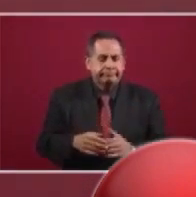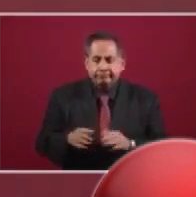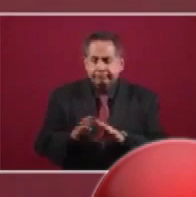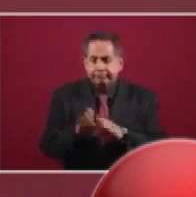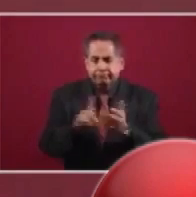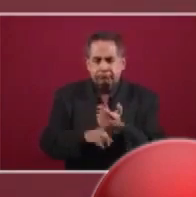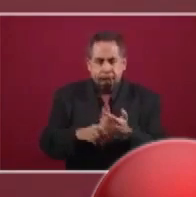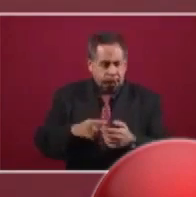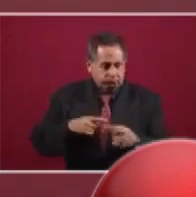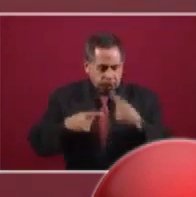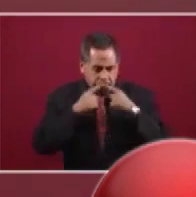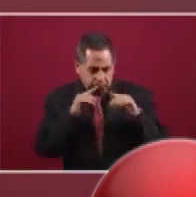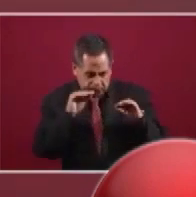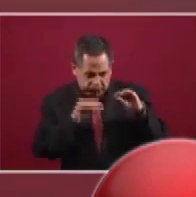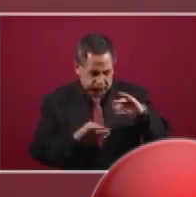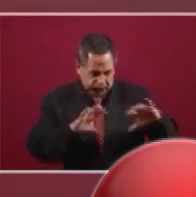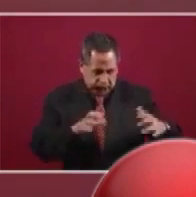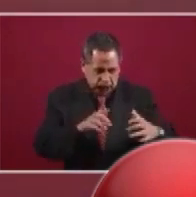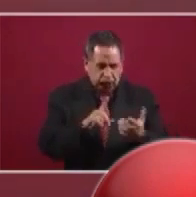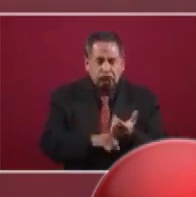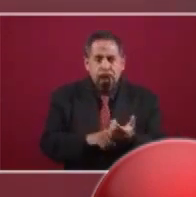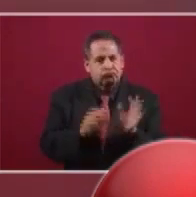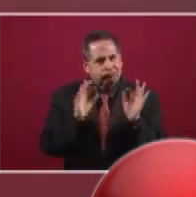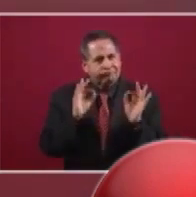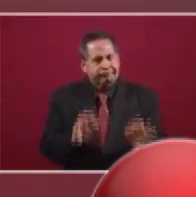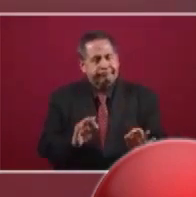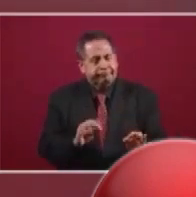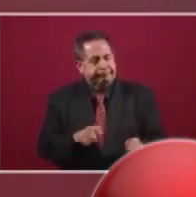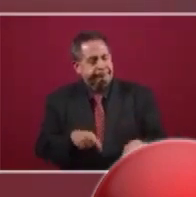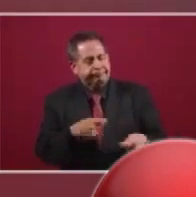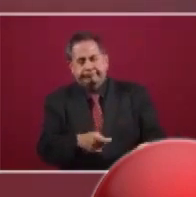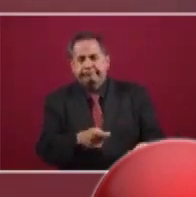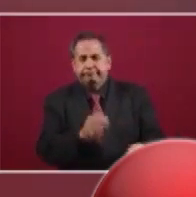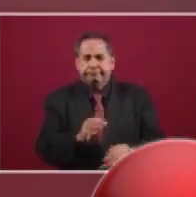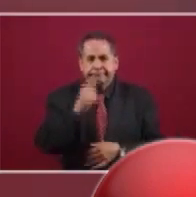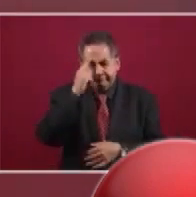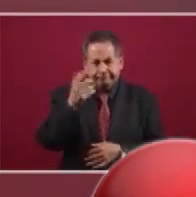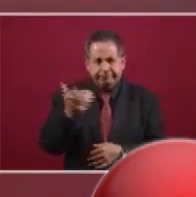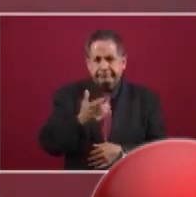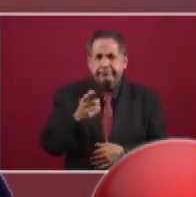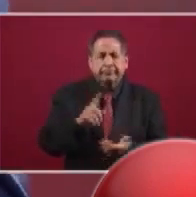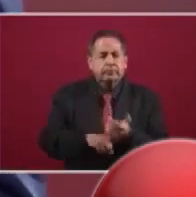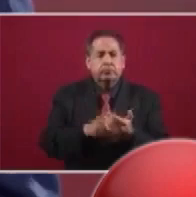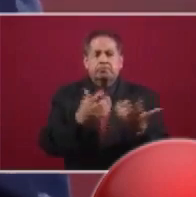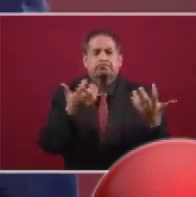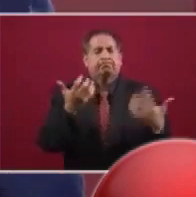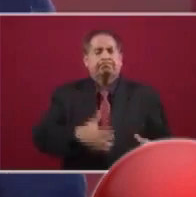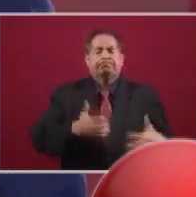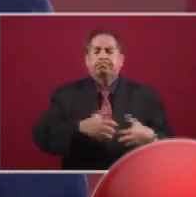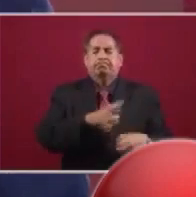cómo integrarlas y crear un complejo para crear una empresa